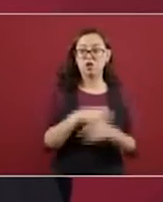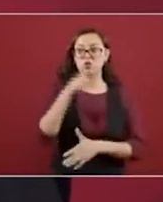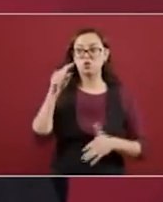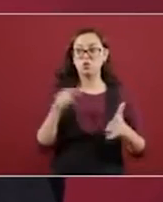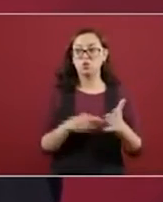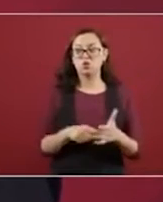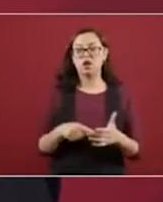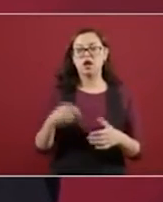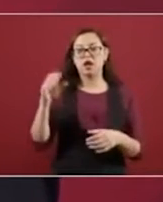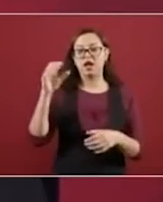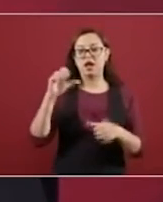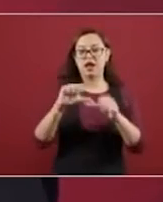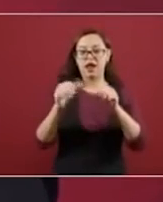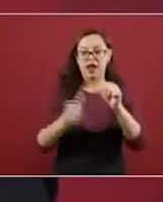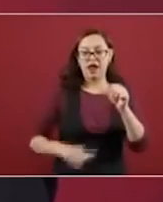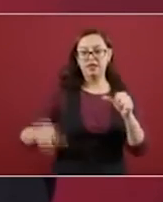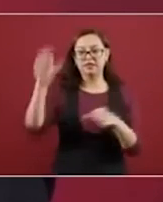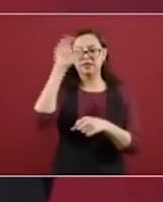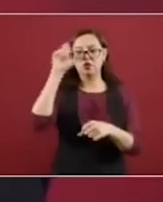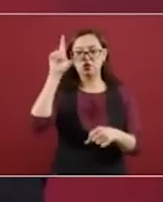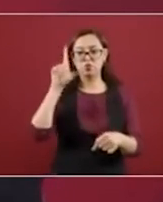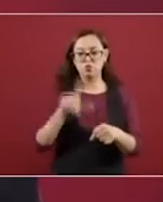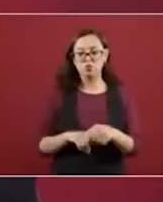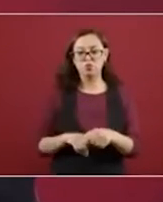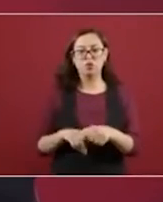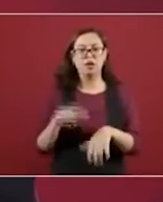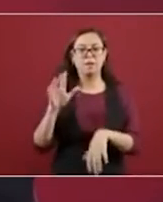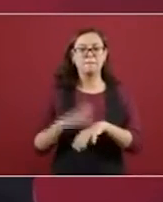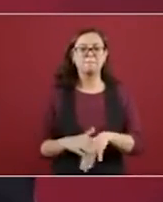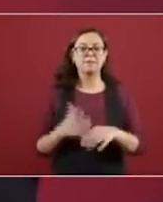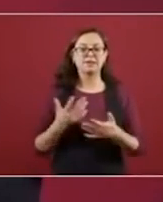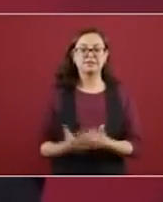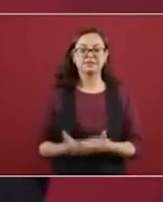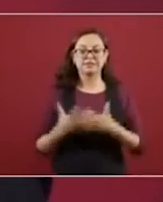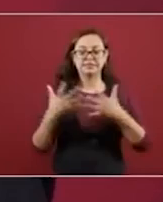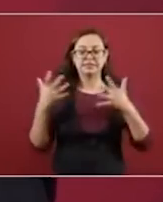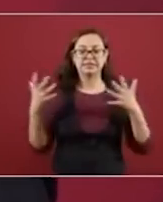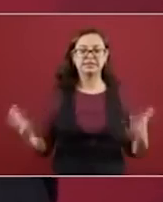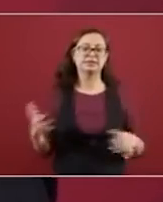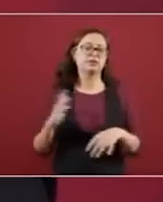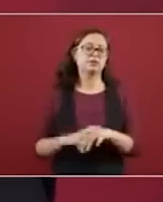artístico-cultural más grande y desde luego más importante